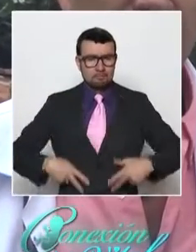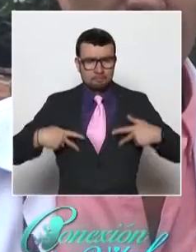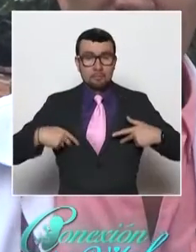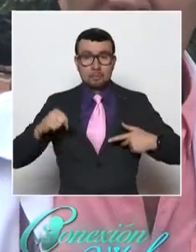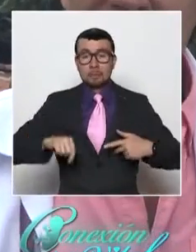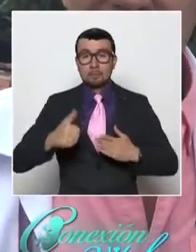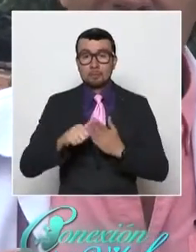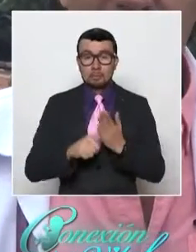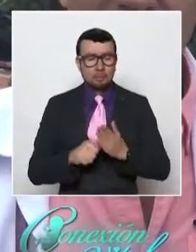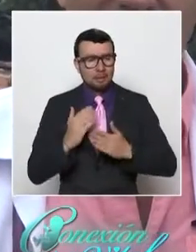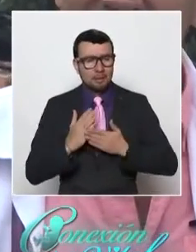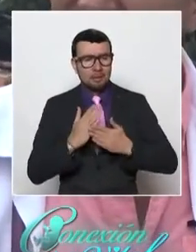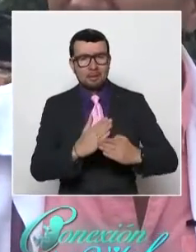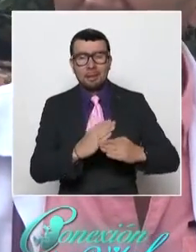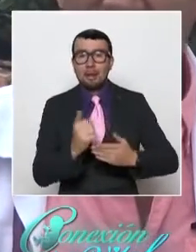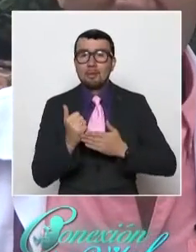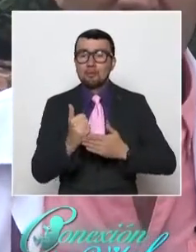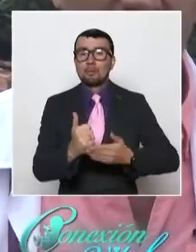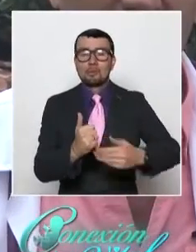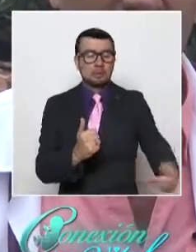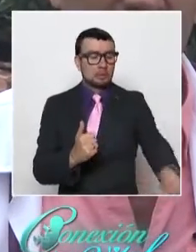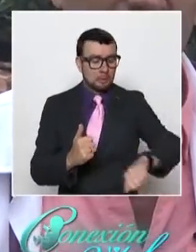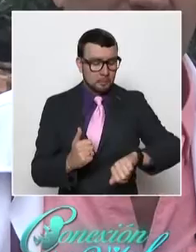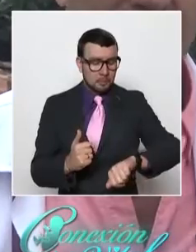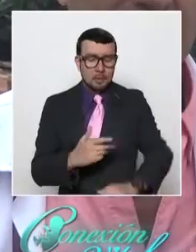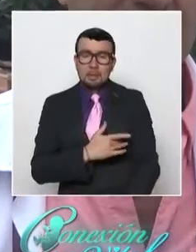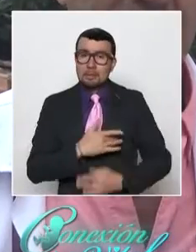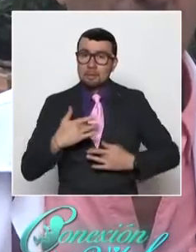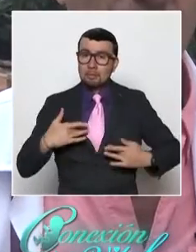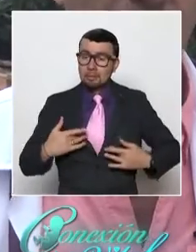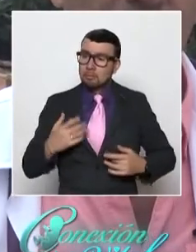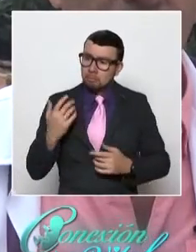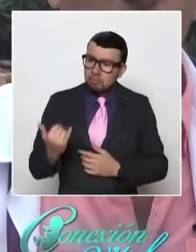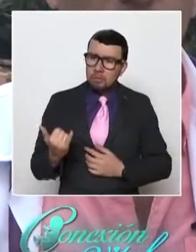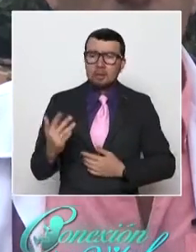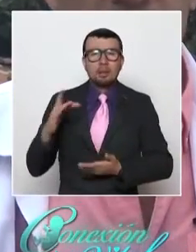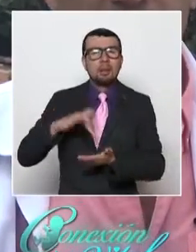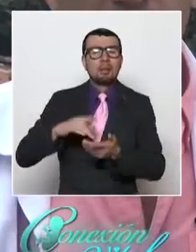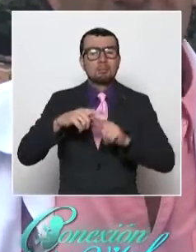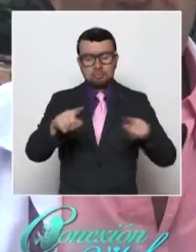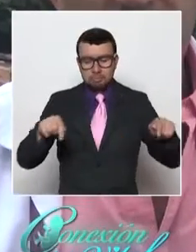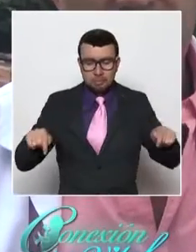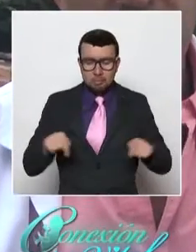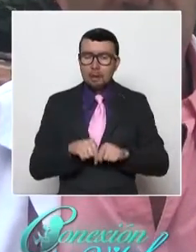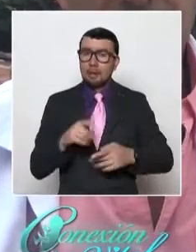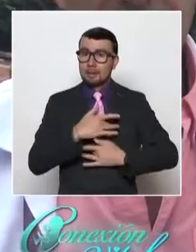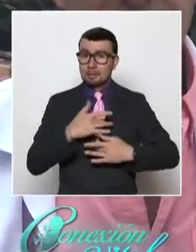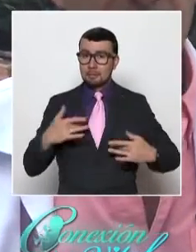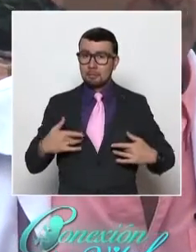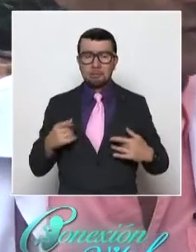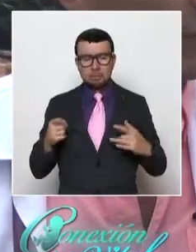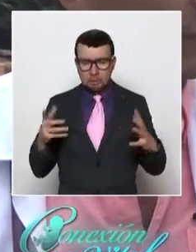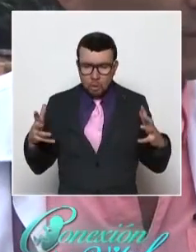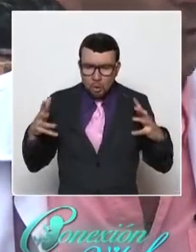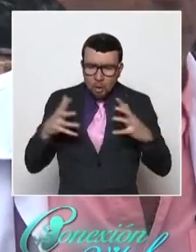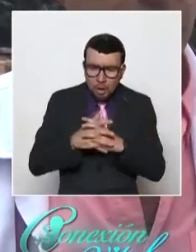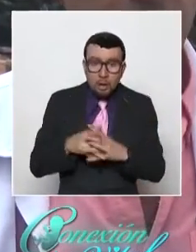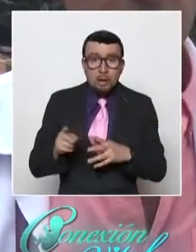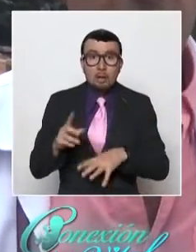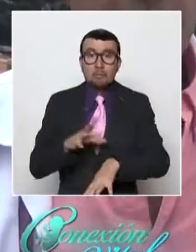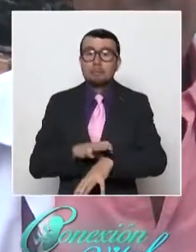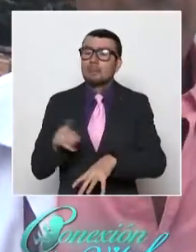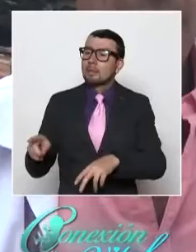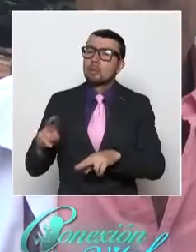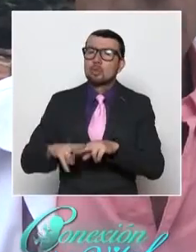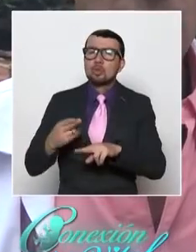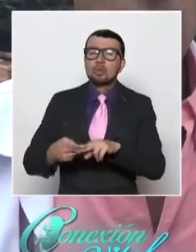y de educación en salud. Les quiero contar ciertos apartes de lo que es el Parque de la Salud, un concepto integral de la medicina. Estoy con mi